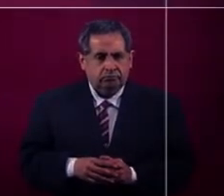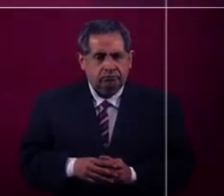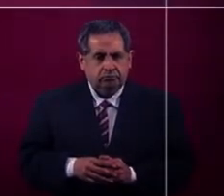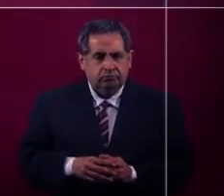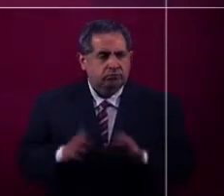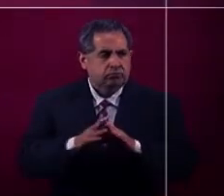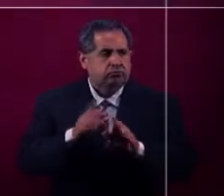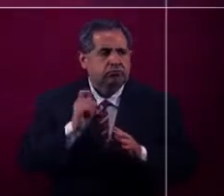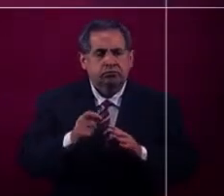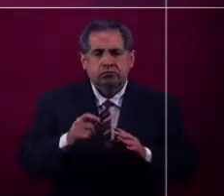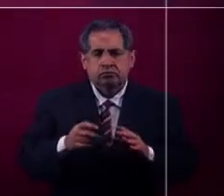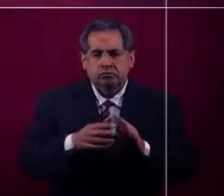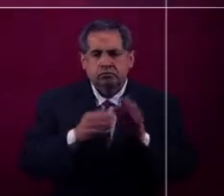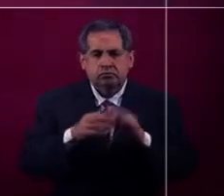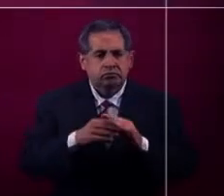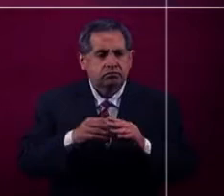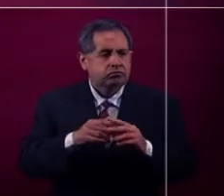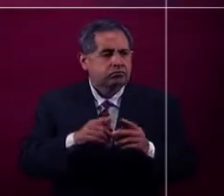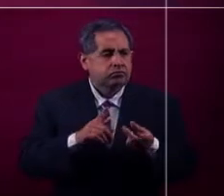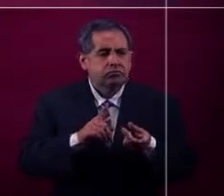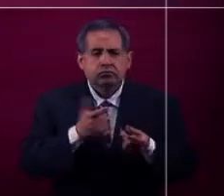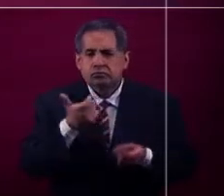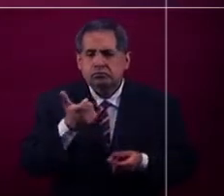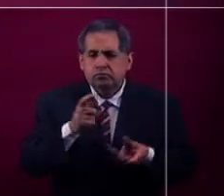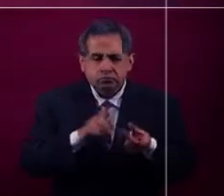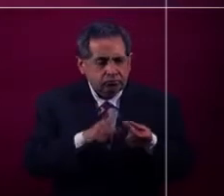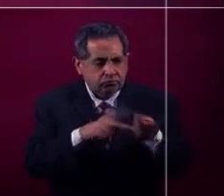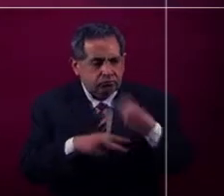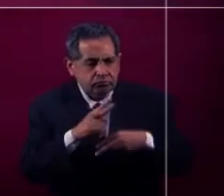se conociera el origen del dinero.